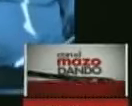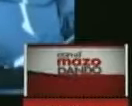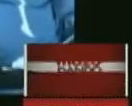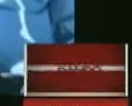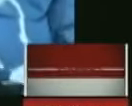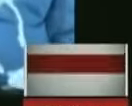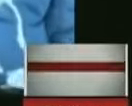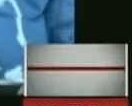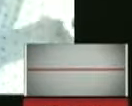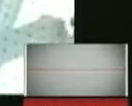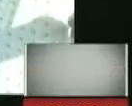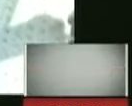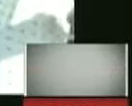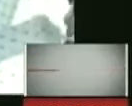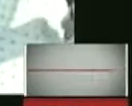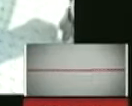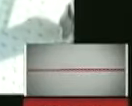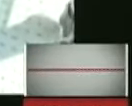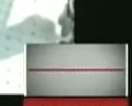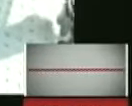Se llama Con Maduro en la Vía.